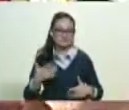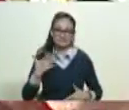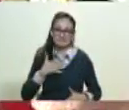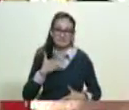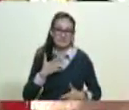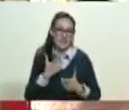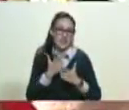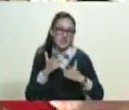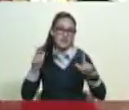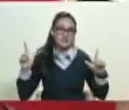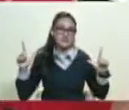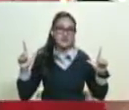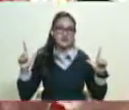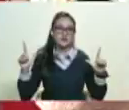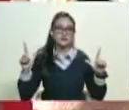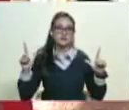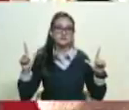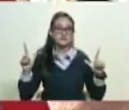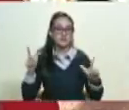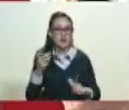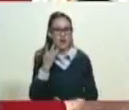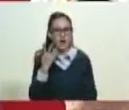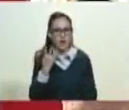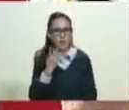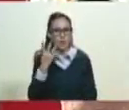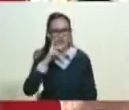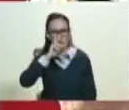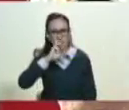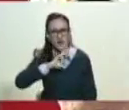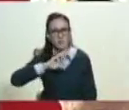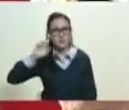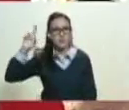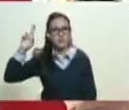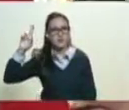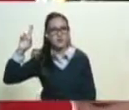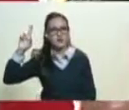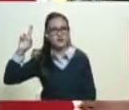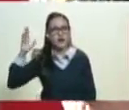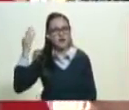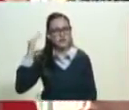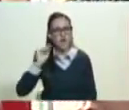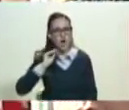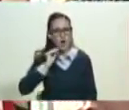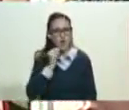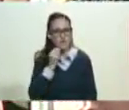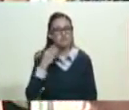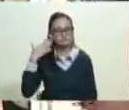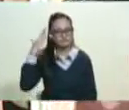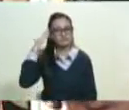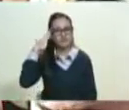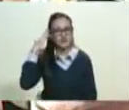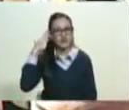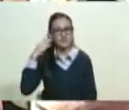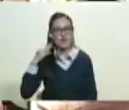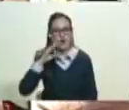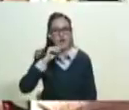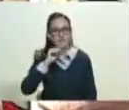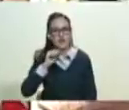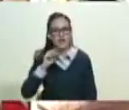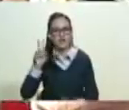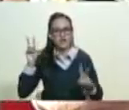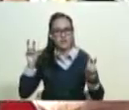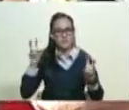libres, libres. Quienes en la Cuarta República fuimos jóvenes, sabemos de qué estamos hablando: